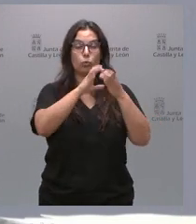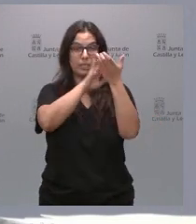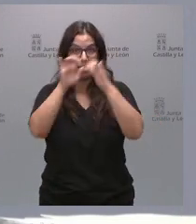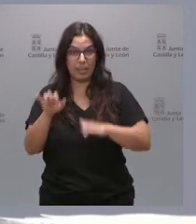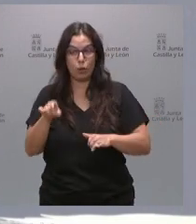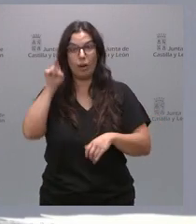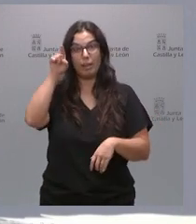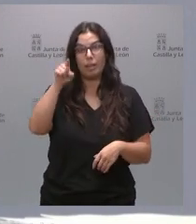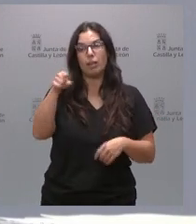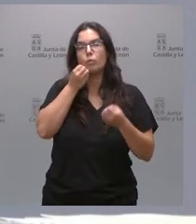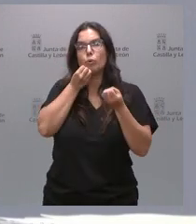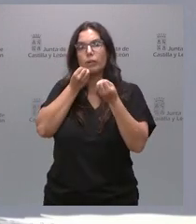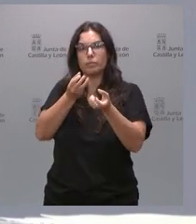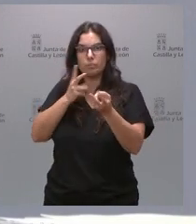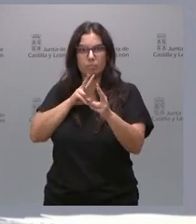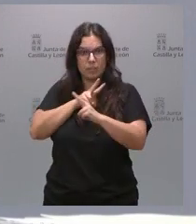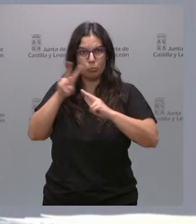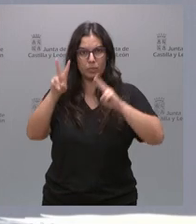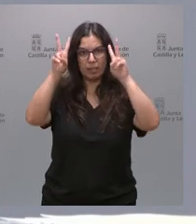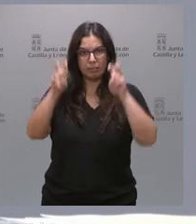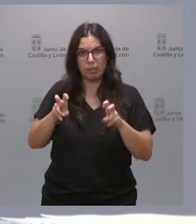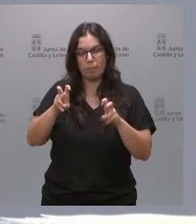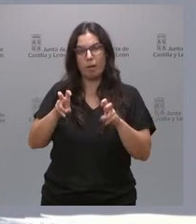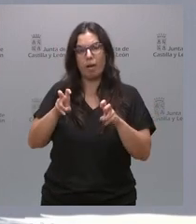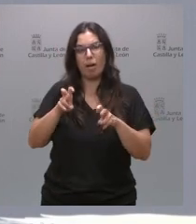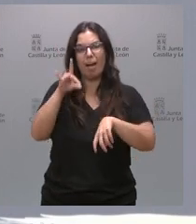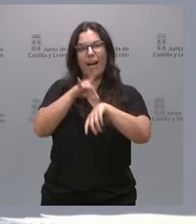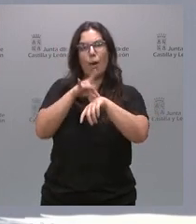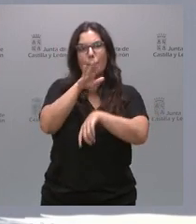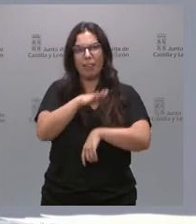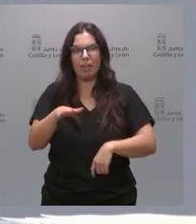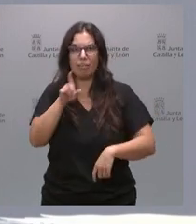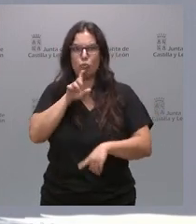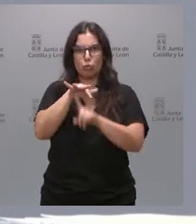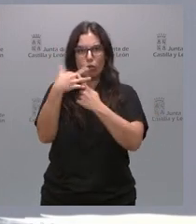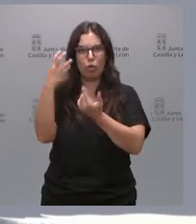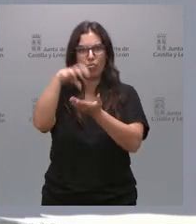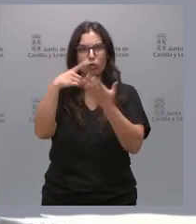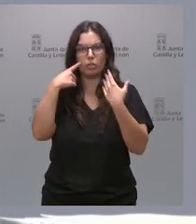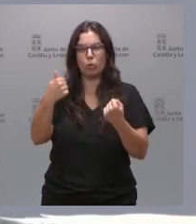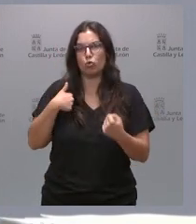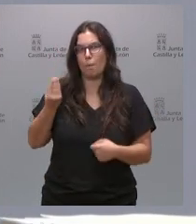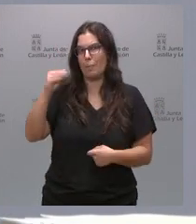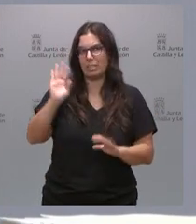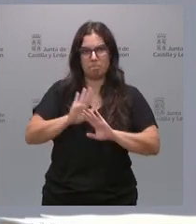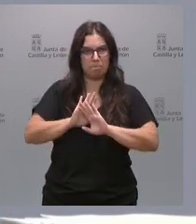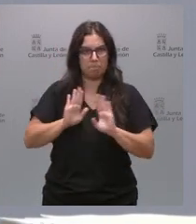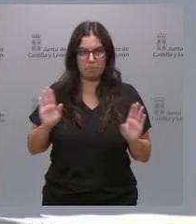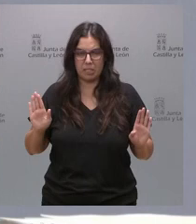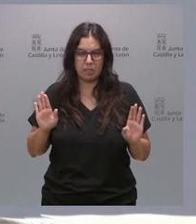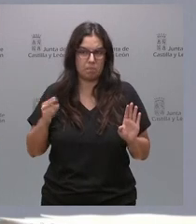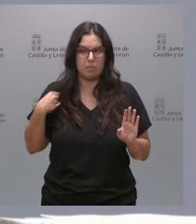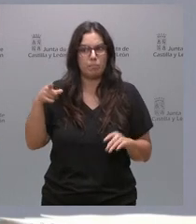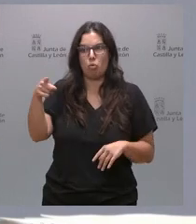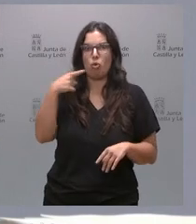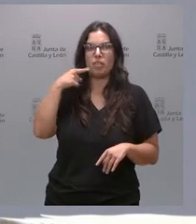Castilla y león dio una información sobre la actividad de pediatría el sensor de covaleda y no tengo nada que Añadir al detalle que